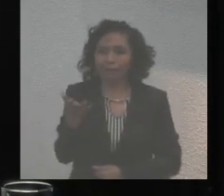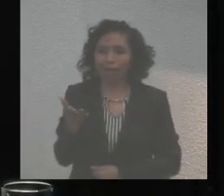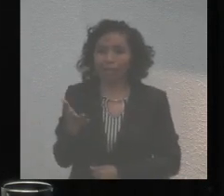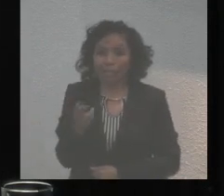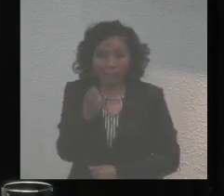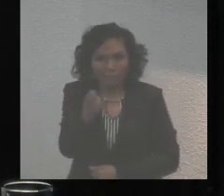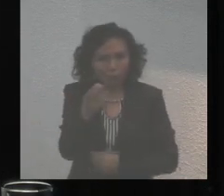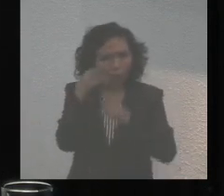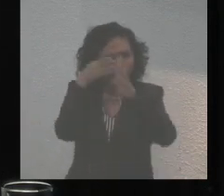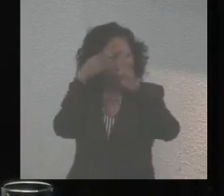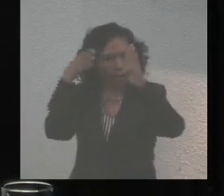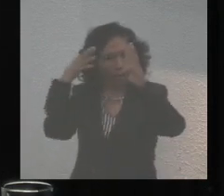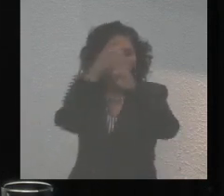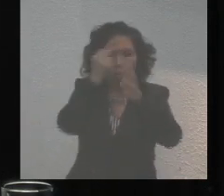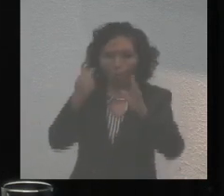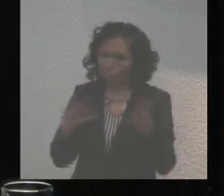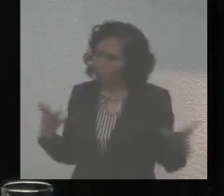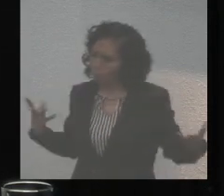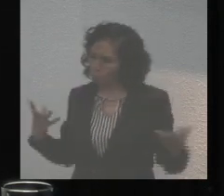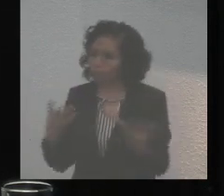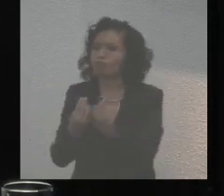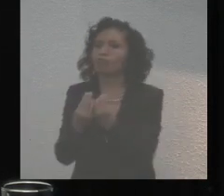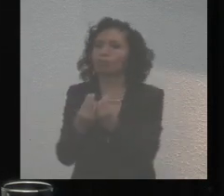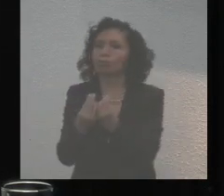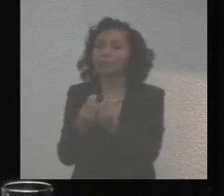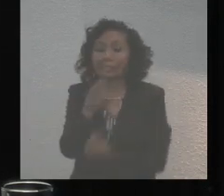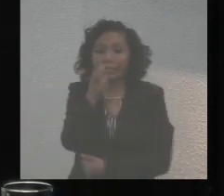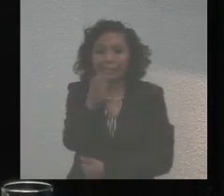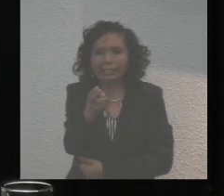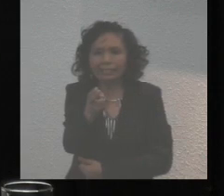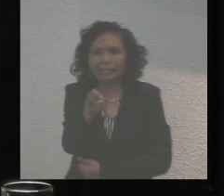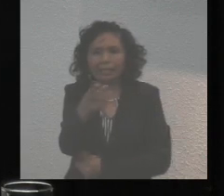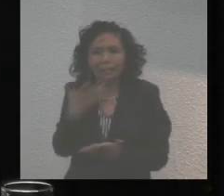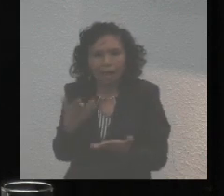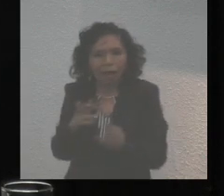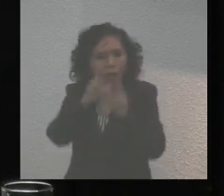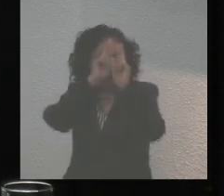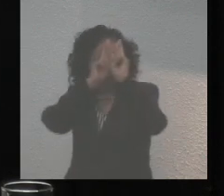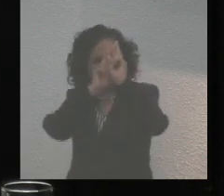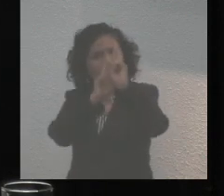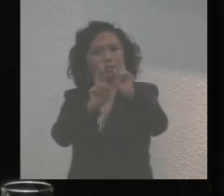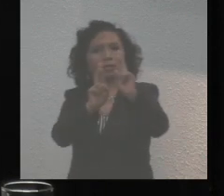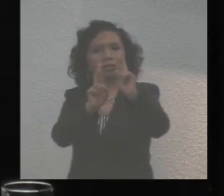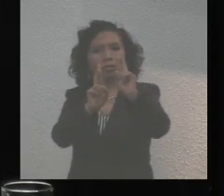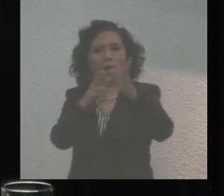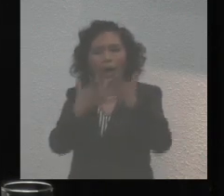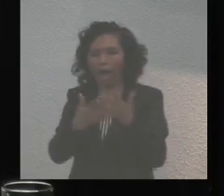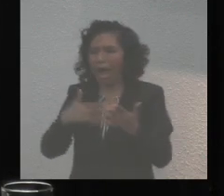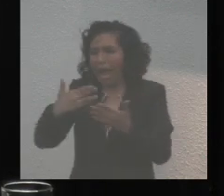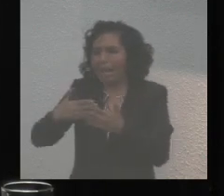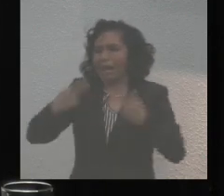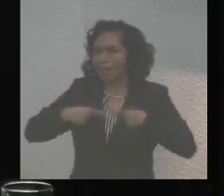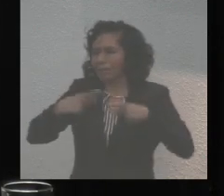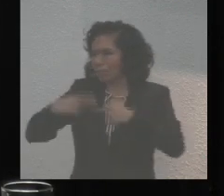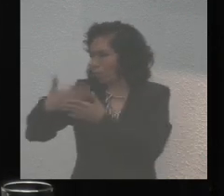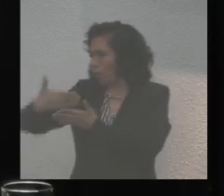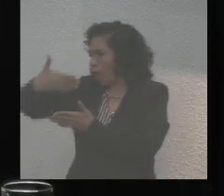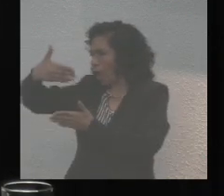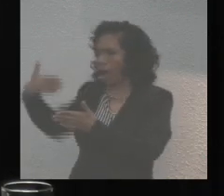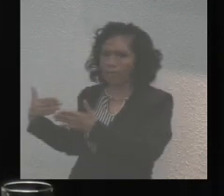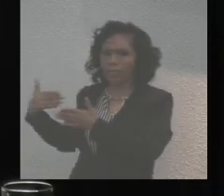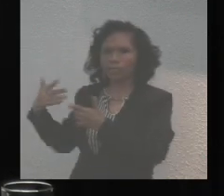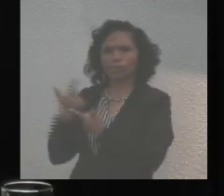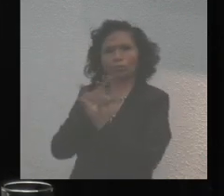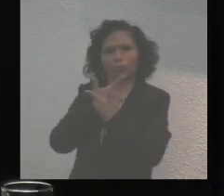Si eso lo logramos, juntas y juntos, será el mejor homenaje a quienes nos dieron la libertad, la soberanía y